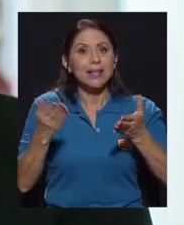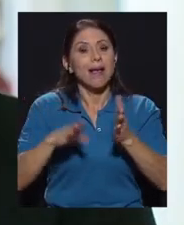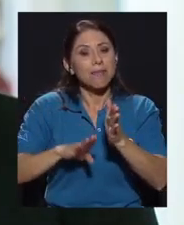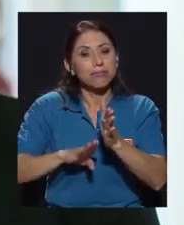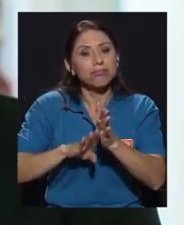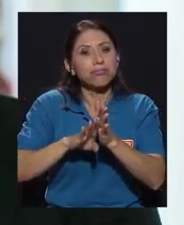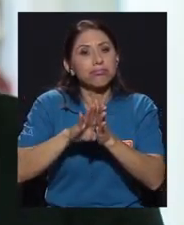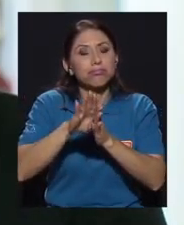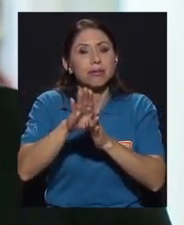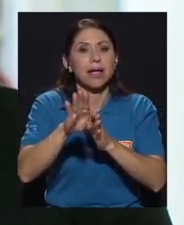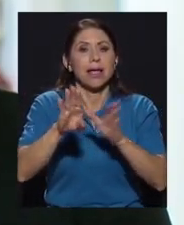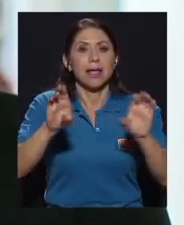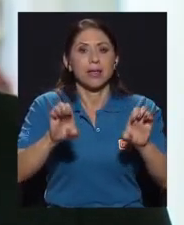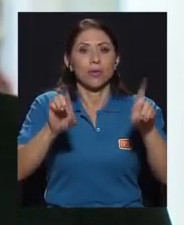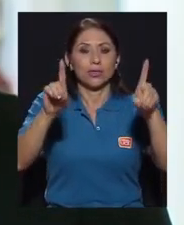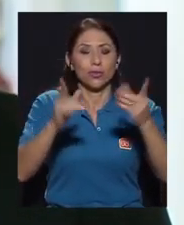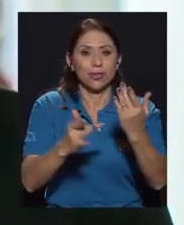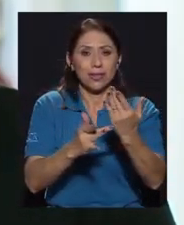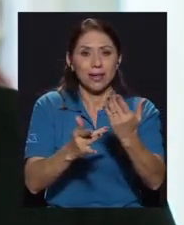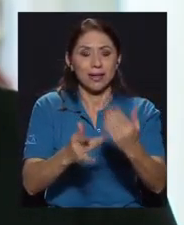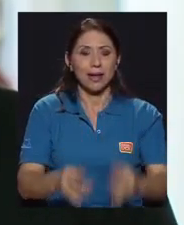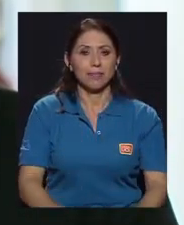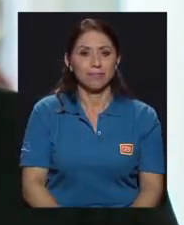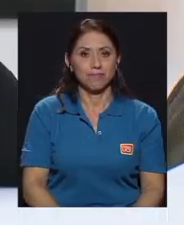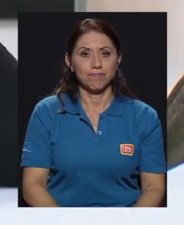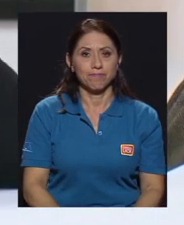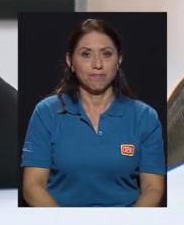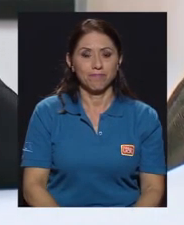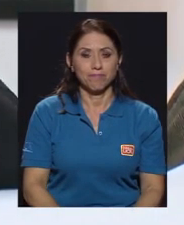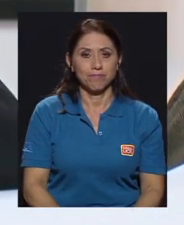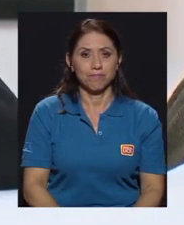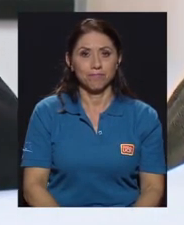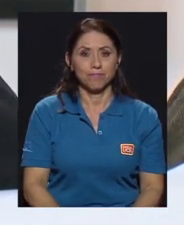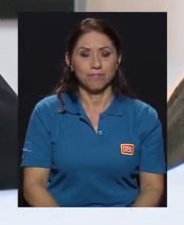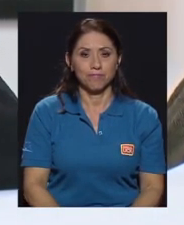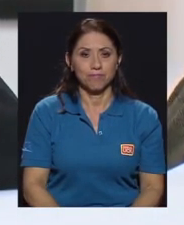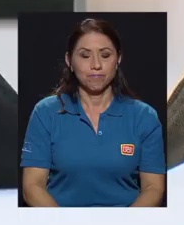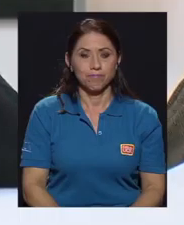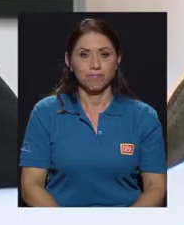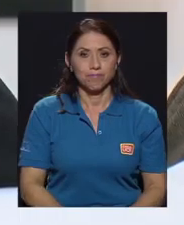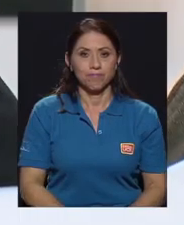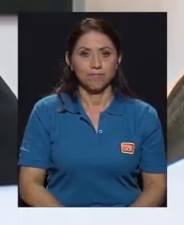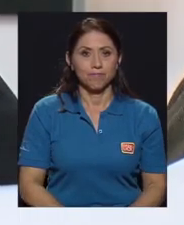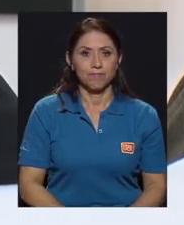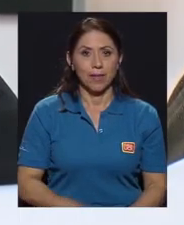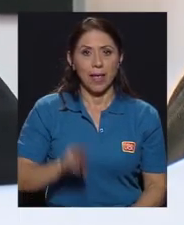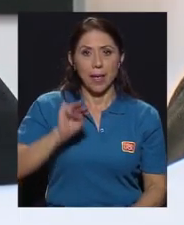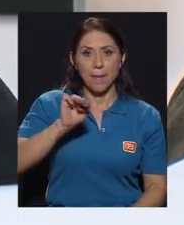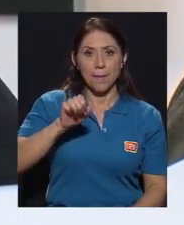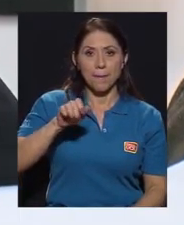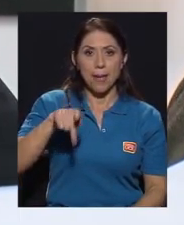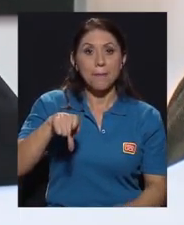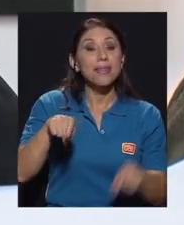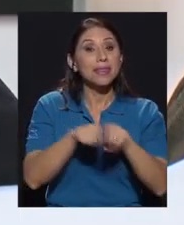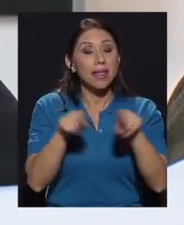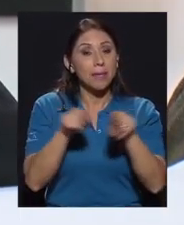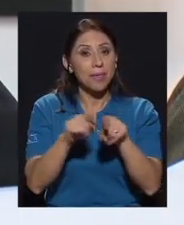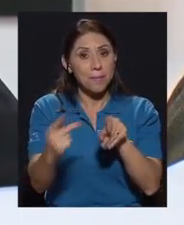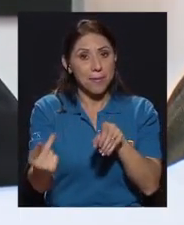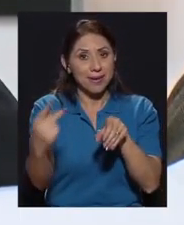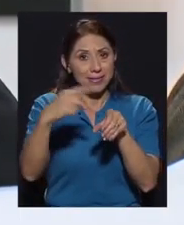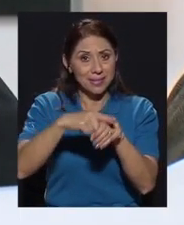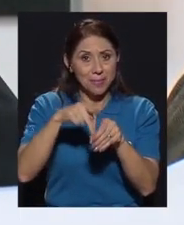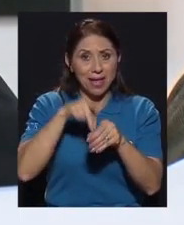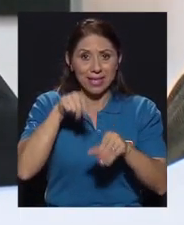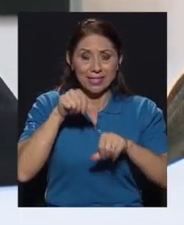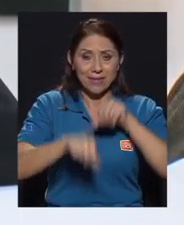avanzar en el tema de educación técnica. To see the way forward. El MEP participa también en